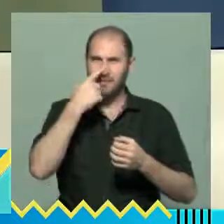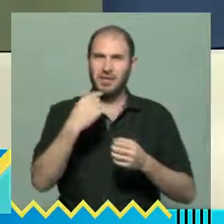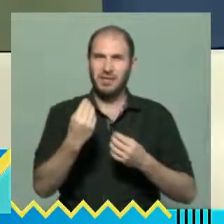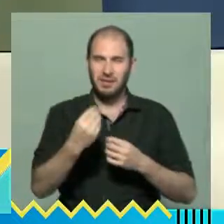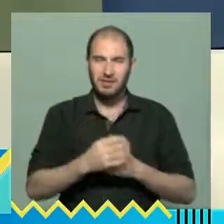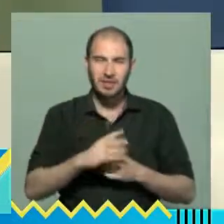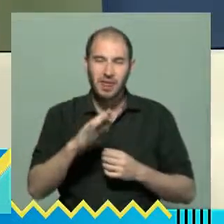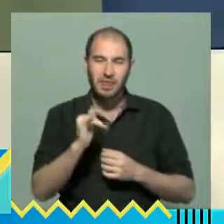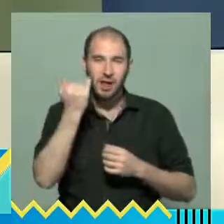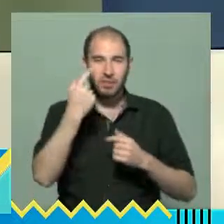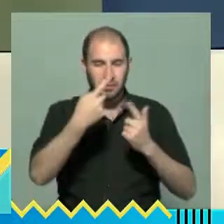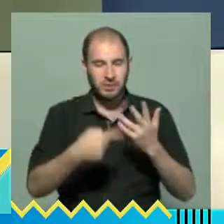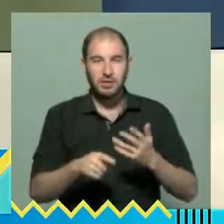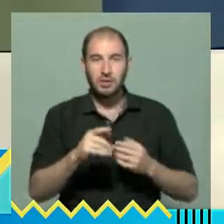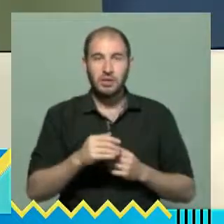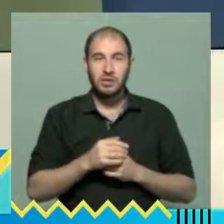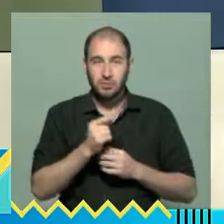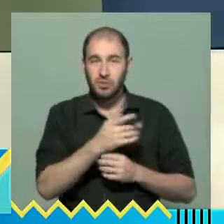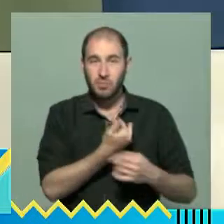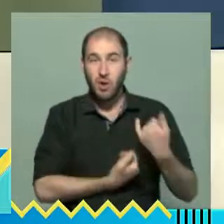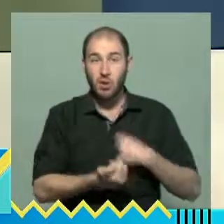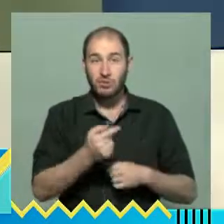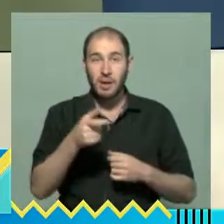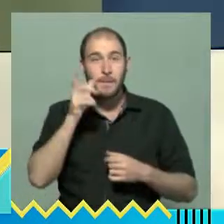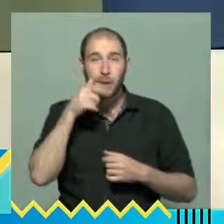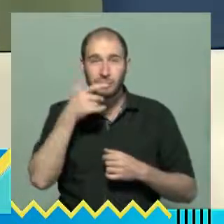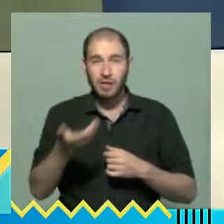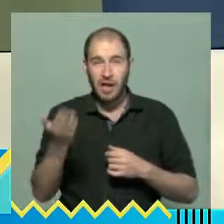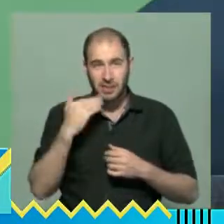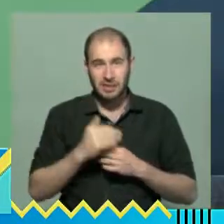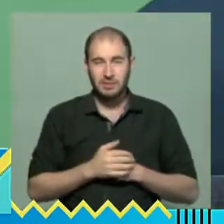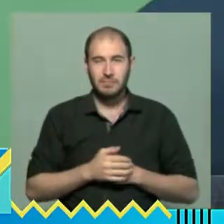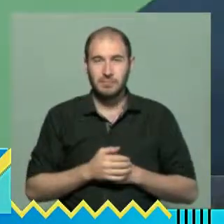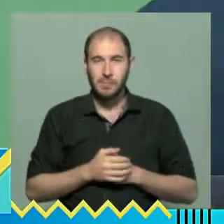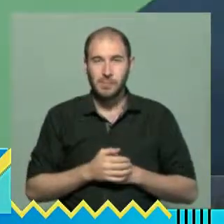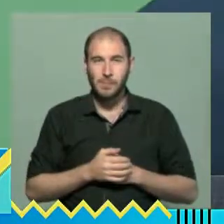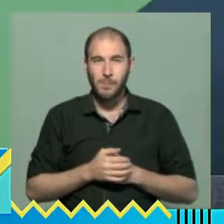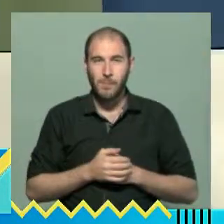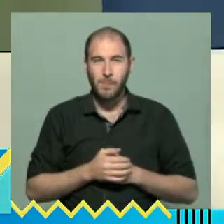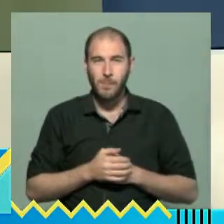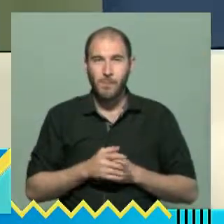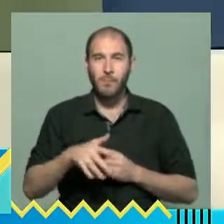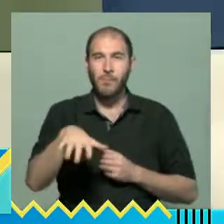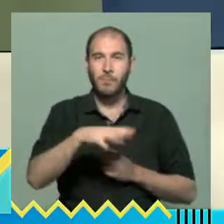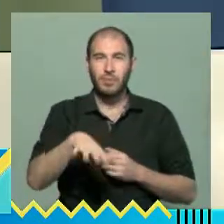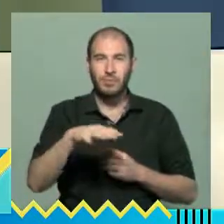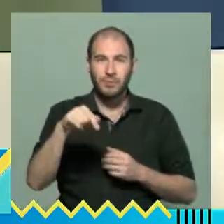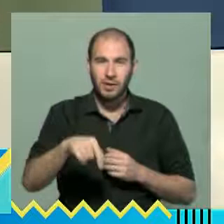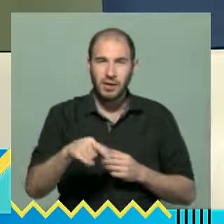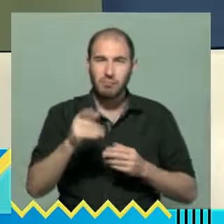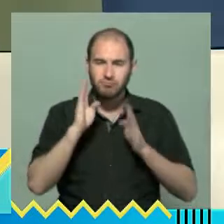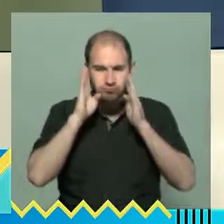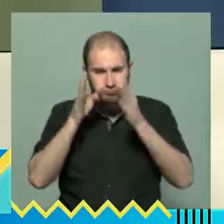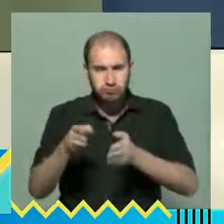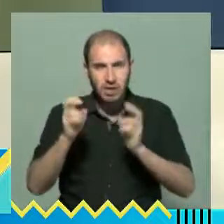uno descubre con todo esto y con la muy buena observación que nos hacían en la introducción, es esto, que es un lugar que para